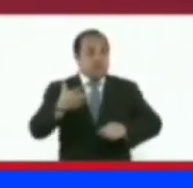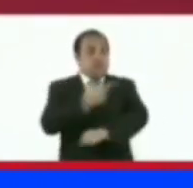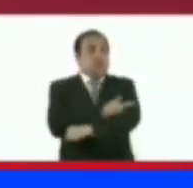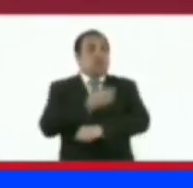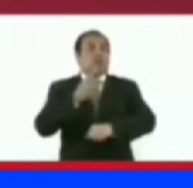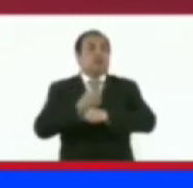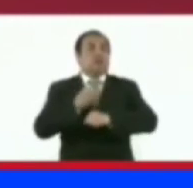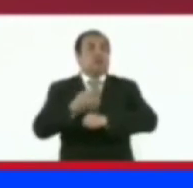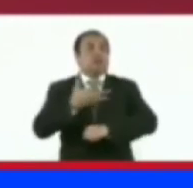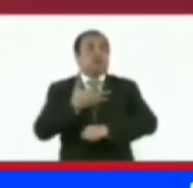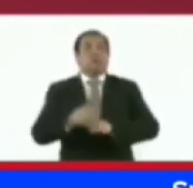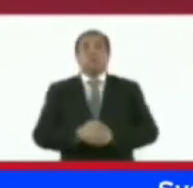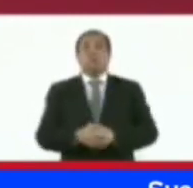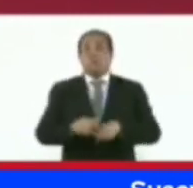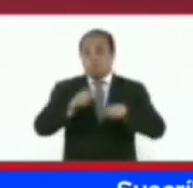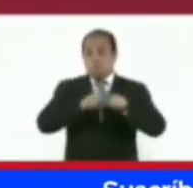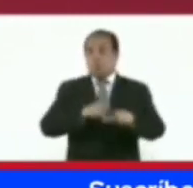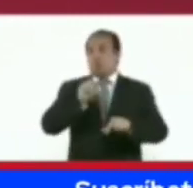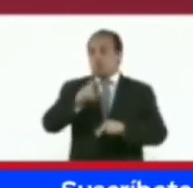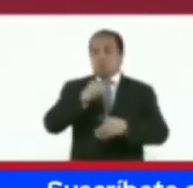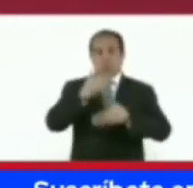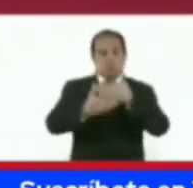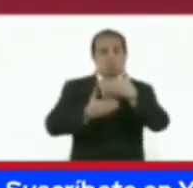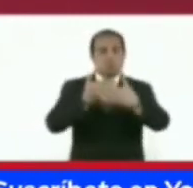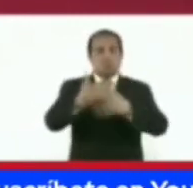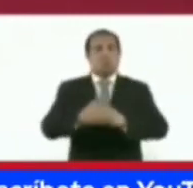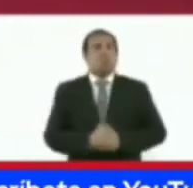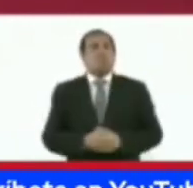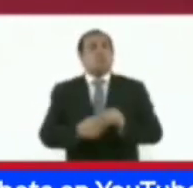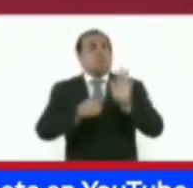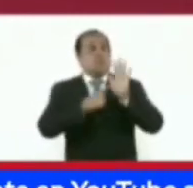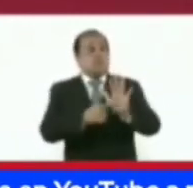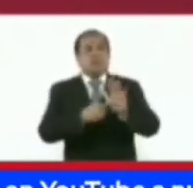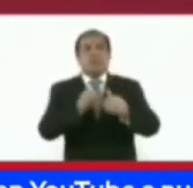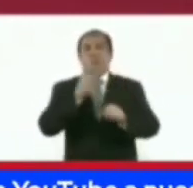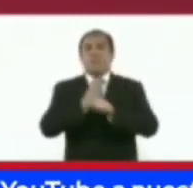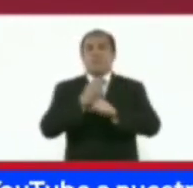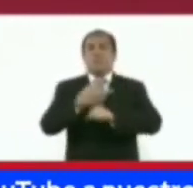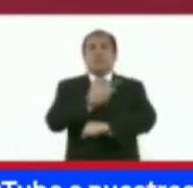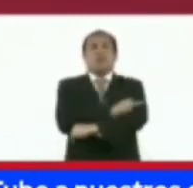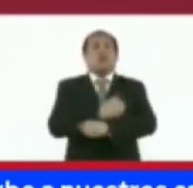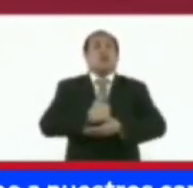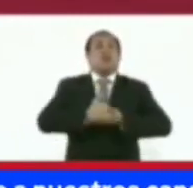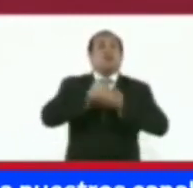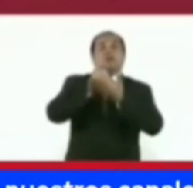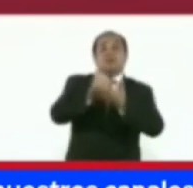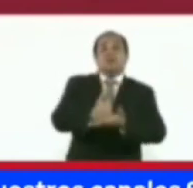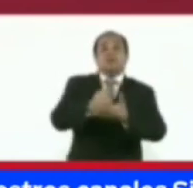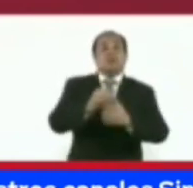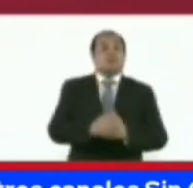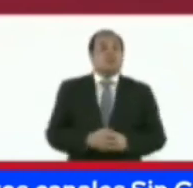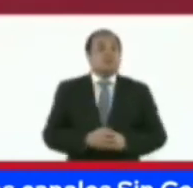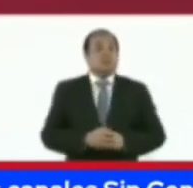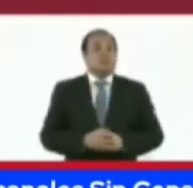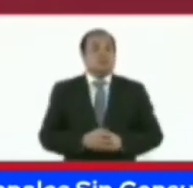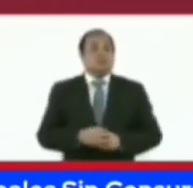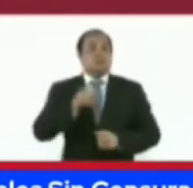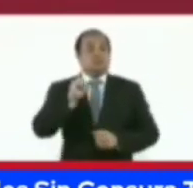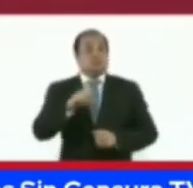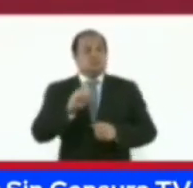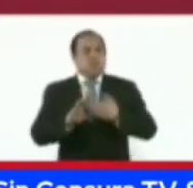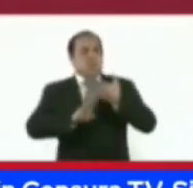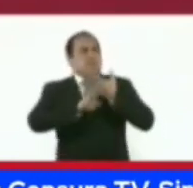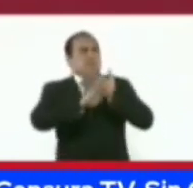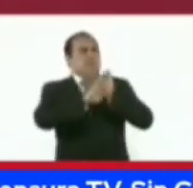con su tercera dosis y vamos a seguir en este proceso. Y está demostrado que esta tercera dosis pues ayuda también a